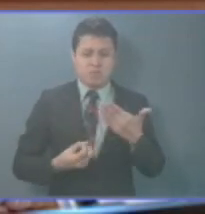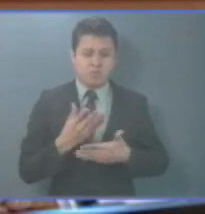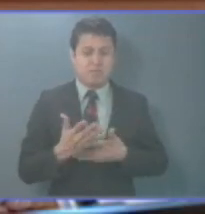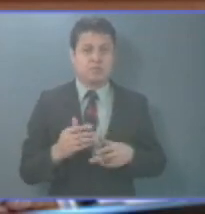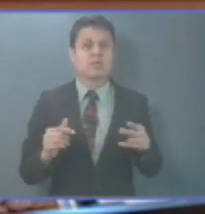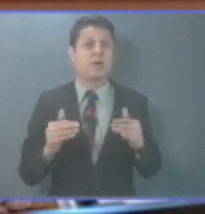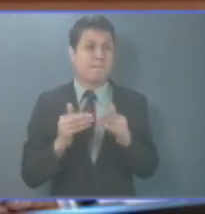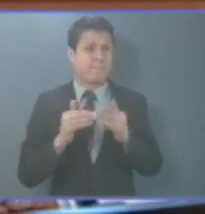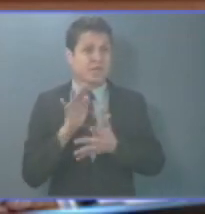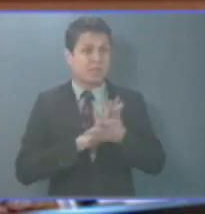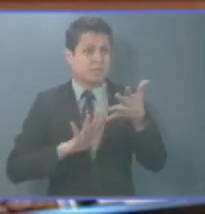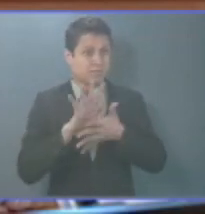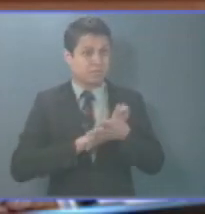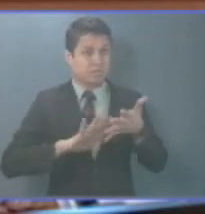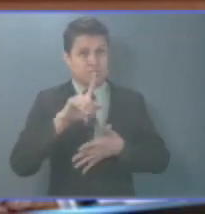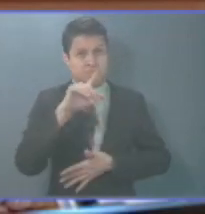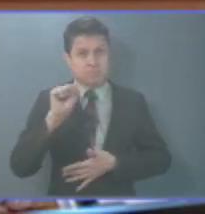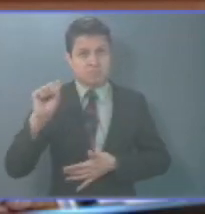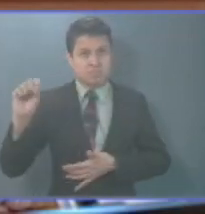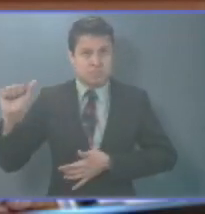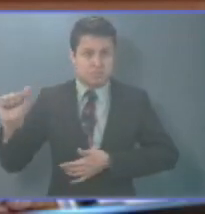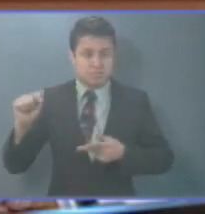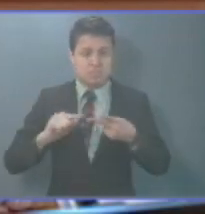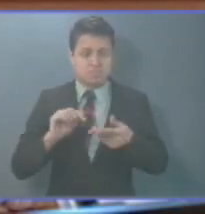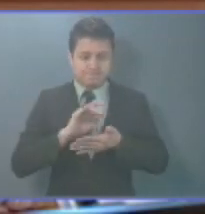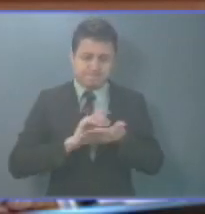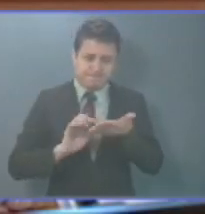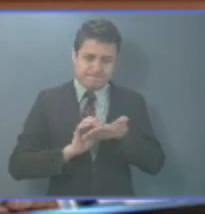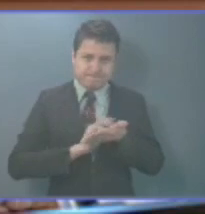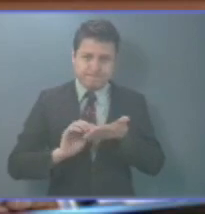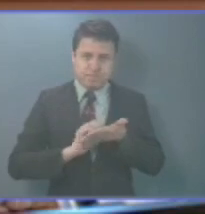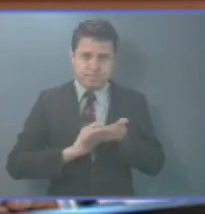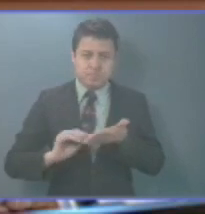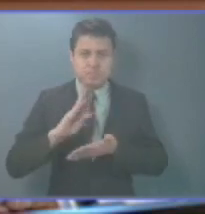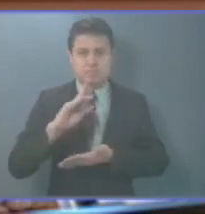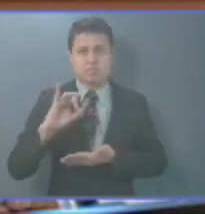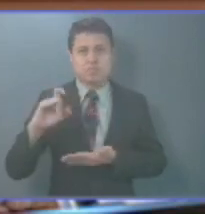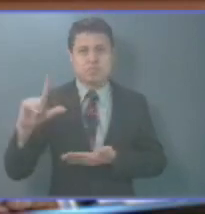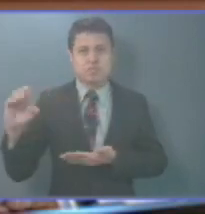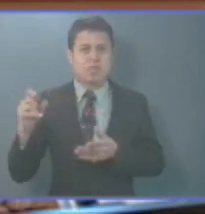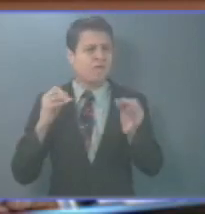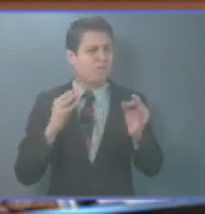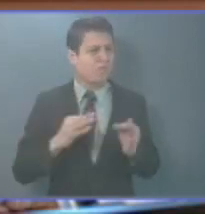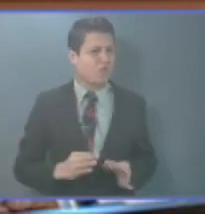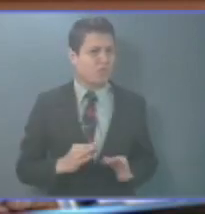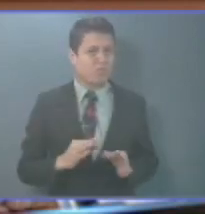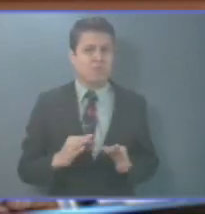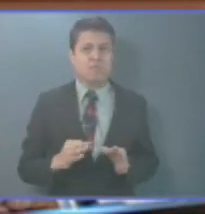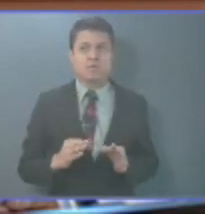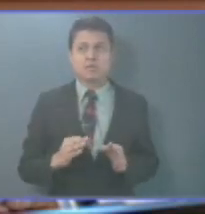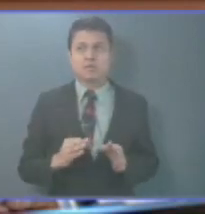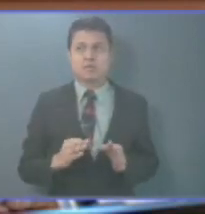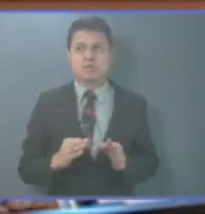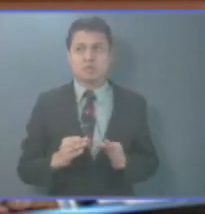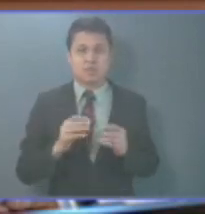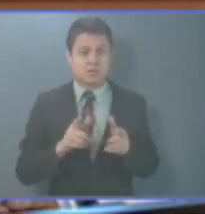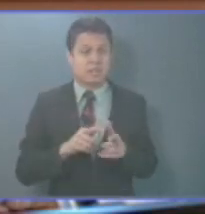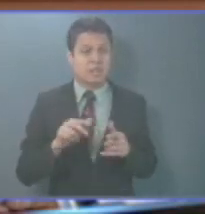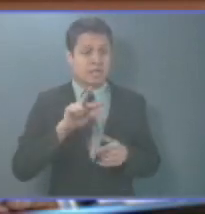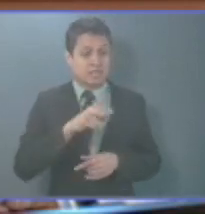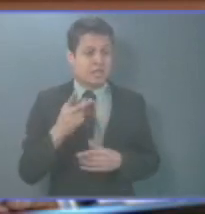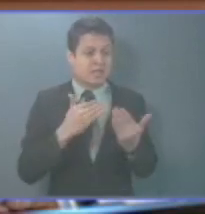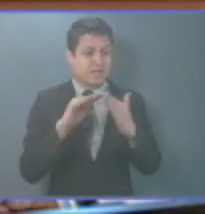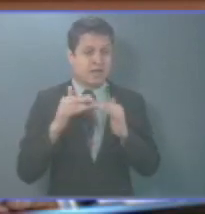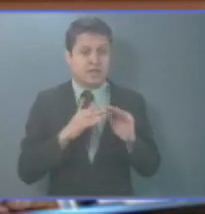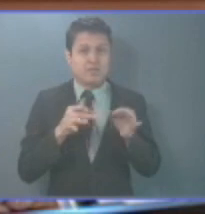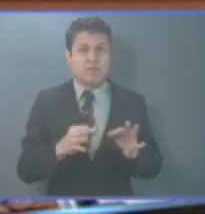de señas, el sistema de lectoescritura braille, los modos, medios y formatos aumentativos y alternativos